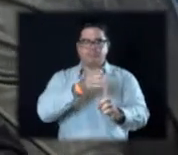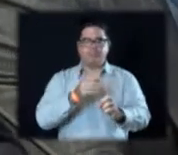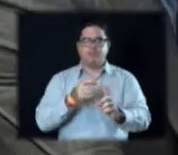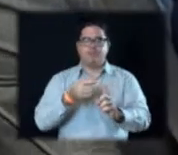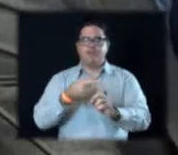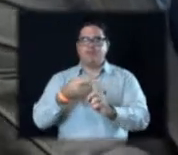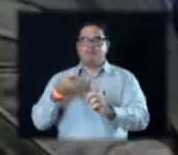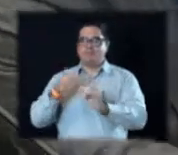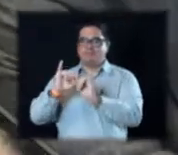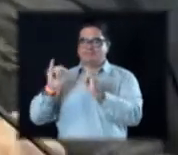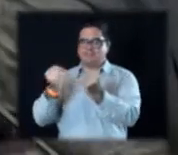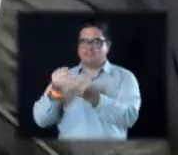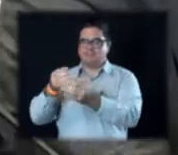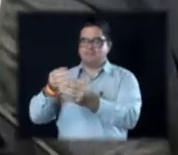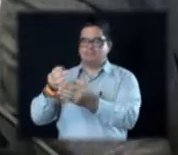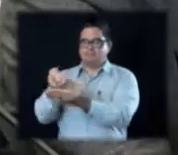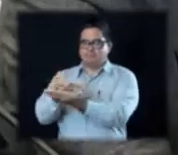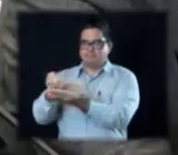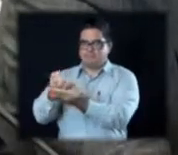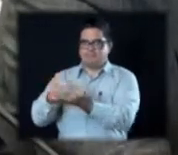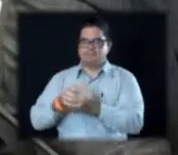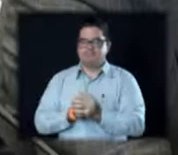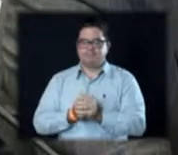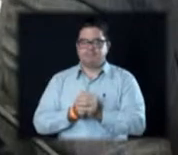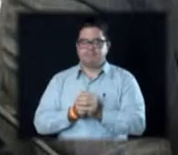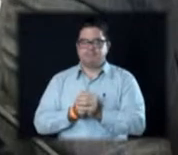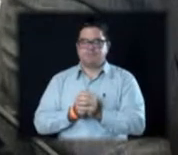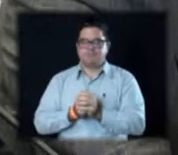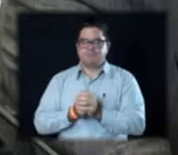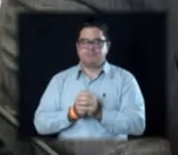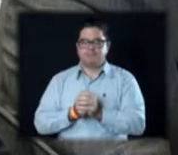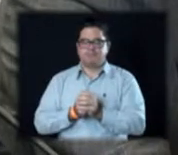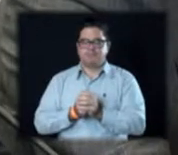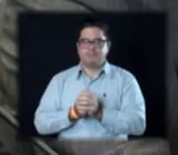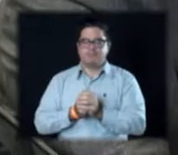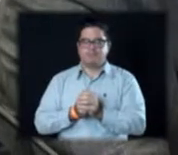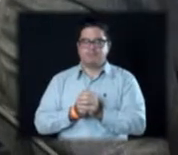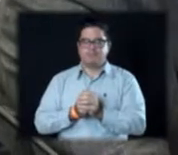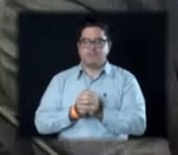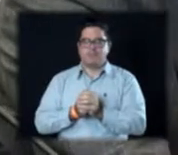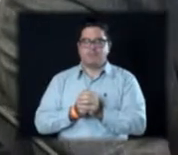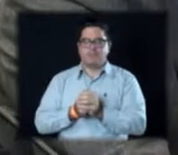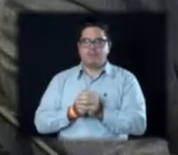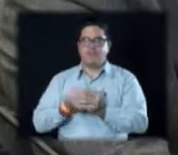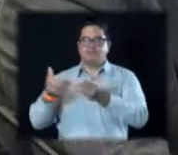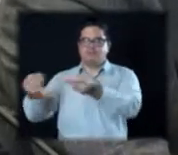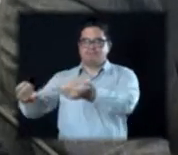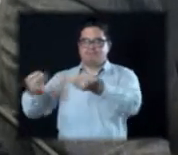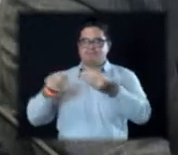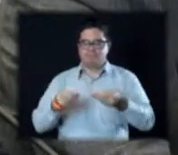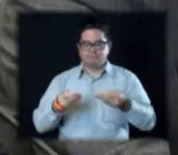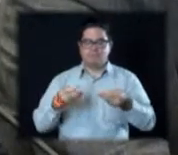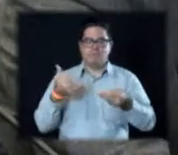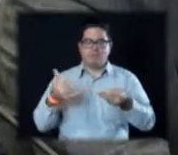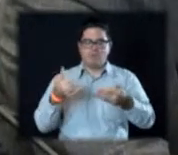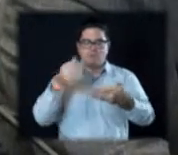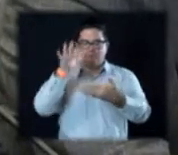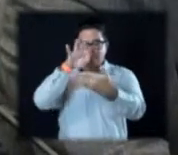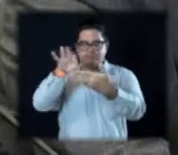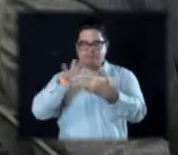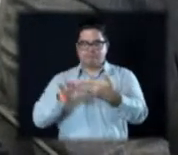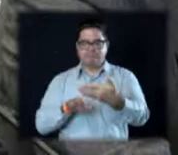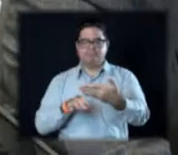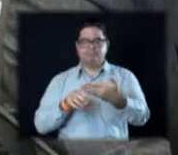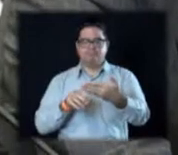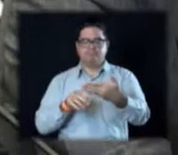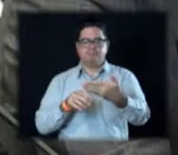que obtenga información directamente de las instituciones bancarias. Luego de obtener acceso e información de distintas